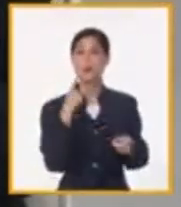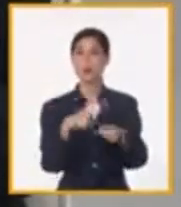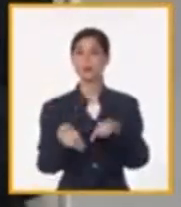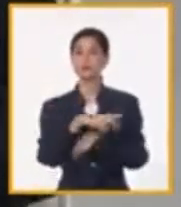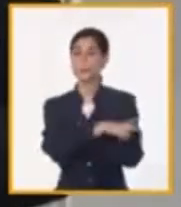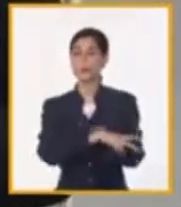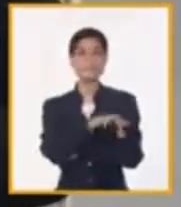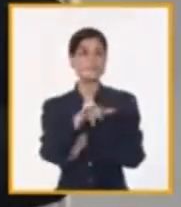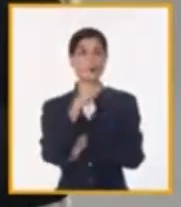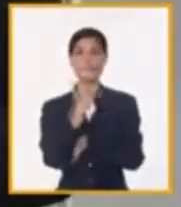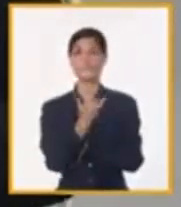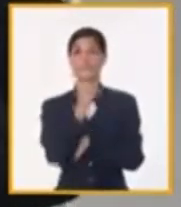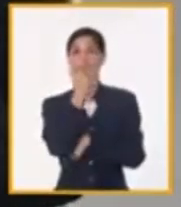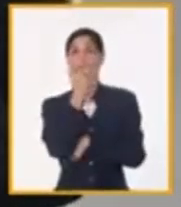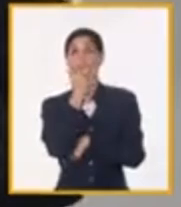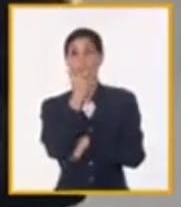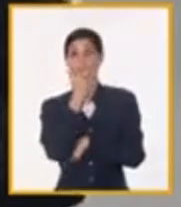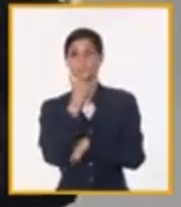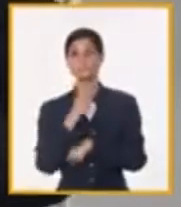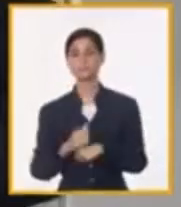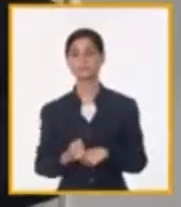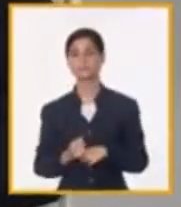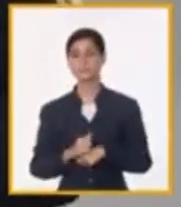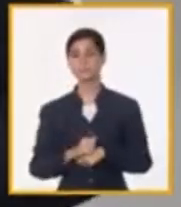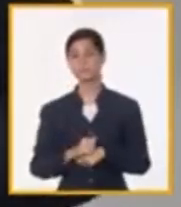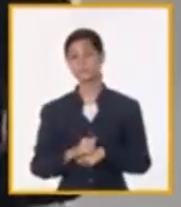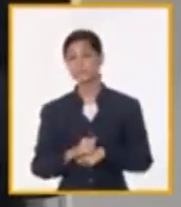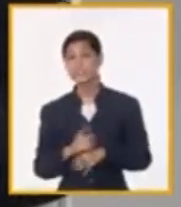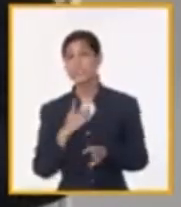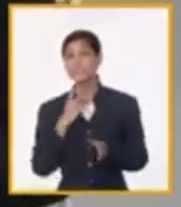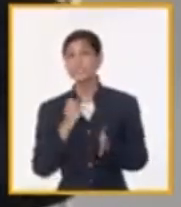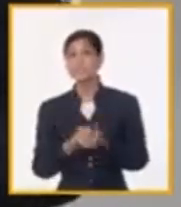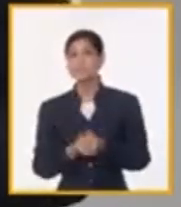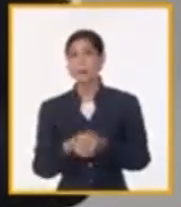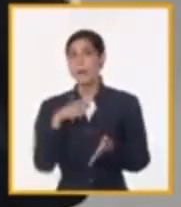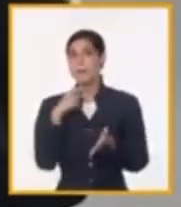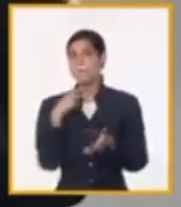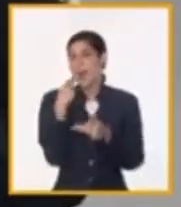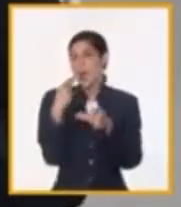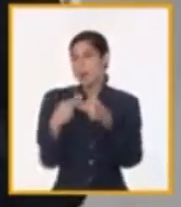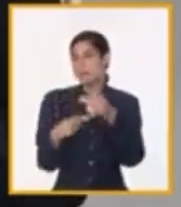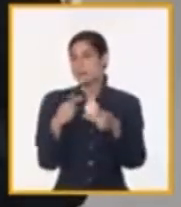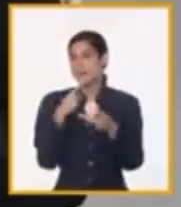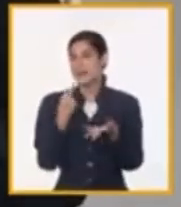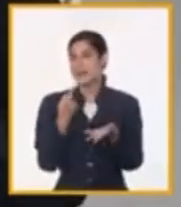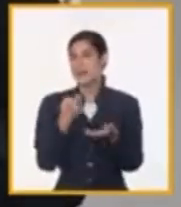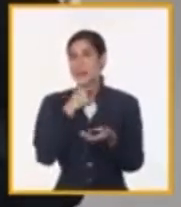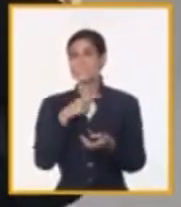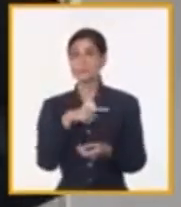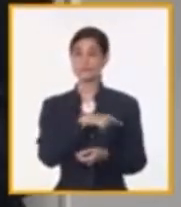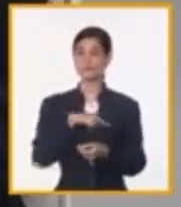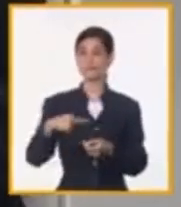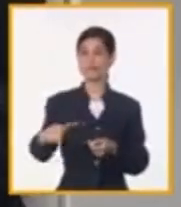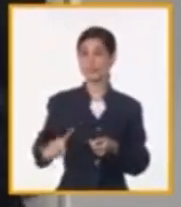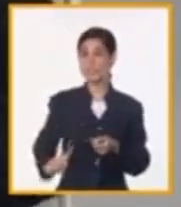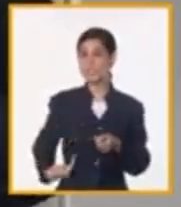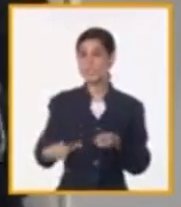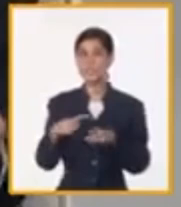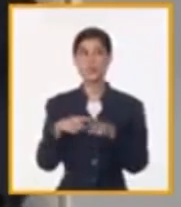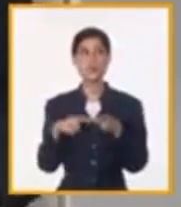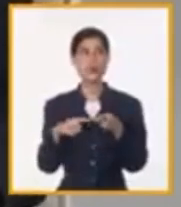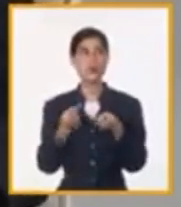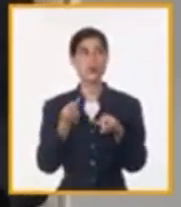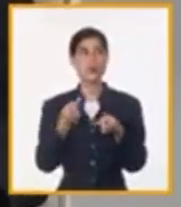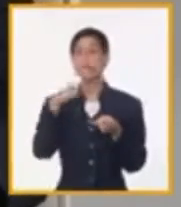Oliver ellos como el lógico personal no este problema en países como china en países como Rusia y